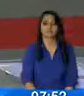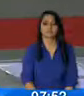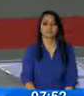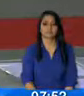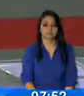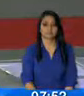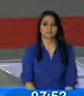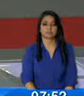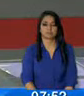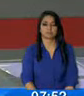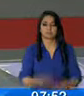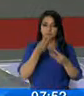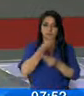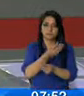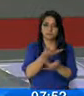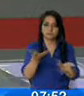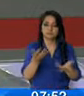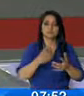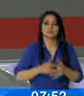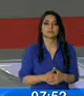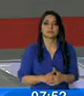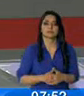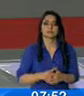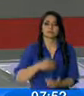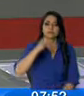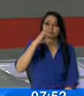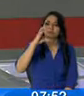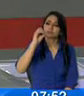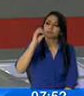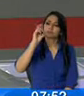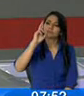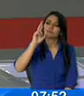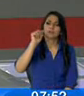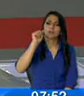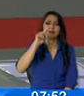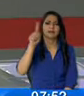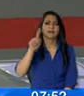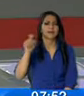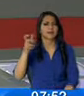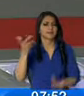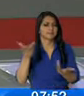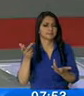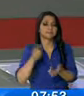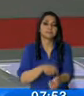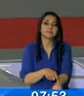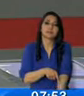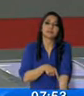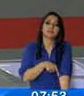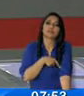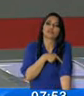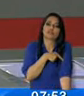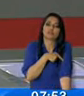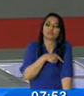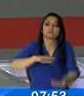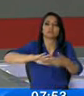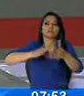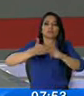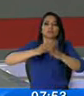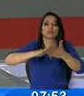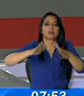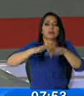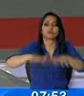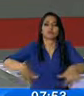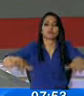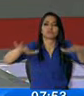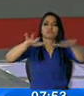vamos a contarles el coraza o qué es el coraza es un ritual milenario que se practica en las comunidades aledañas